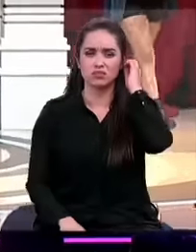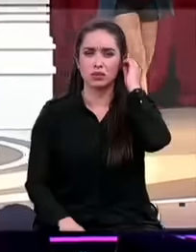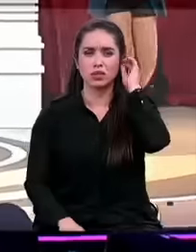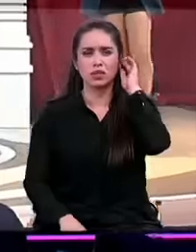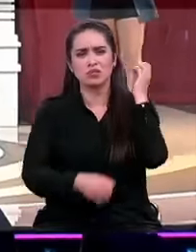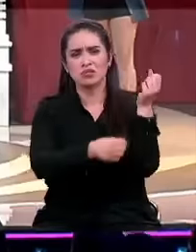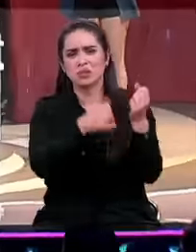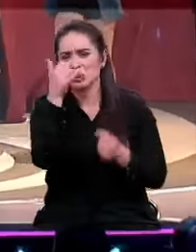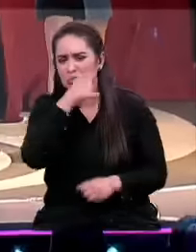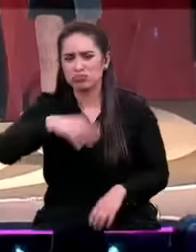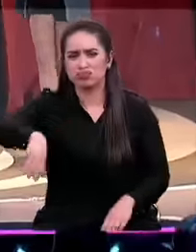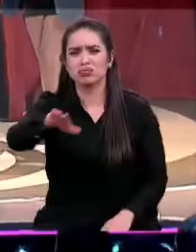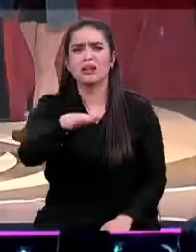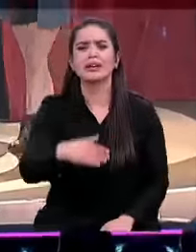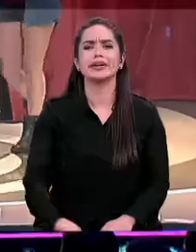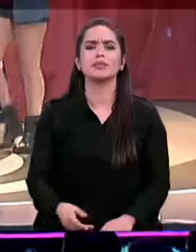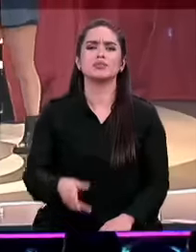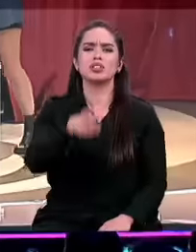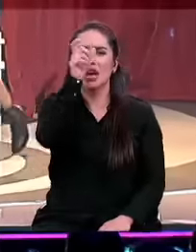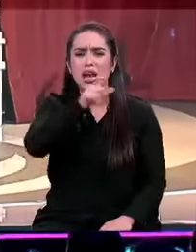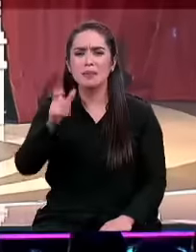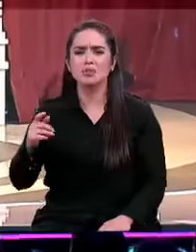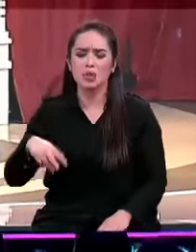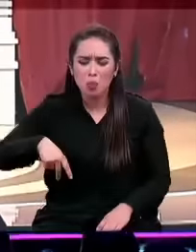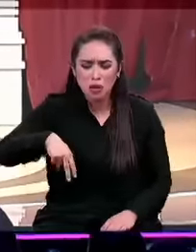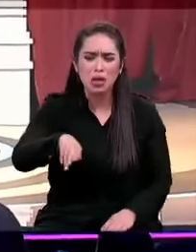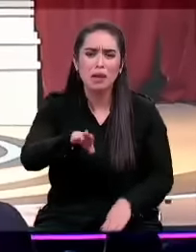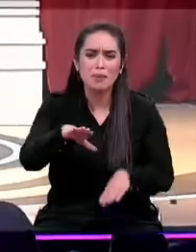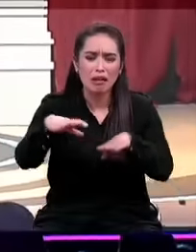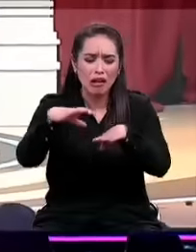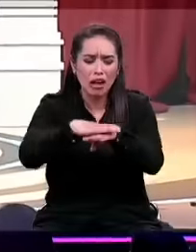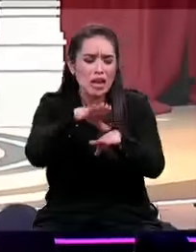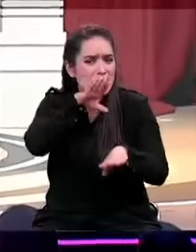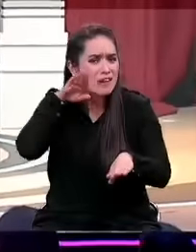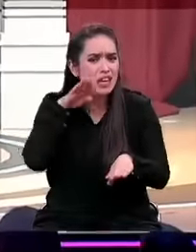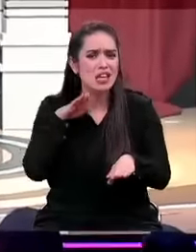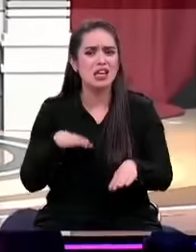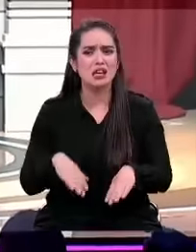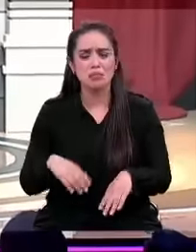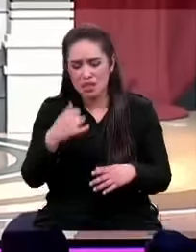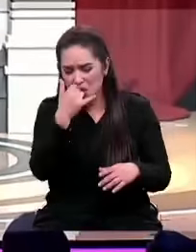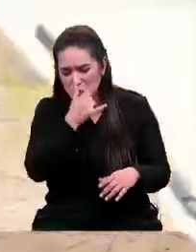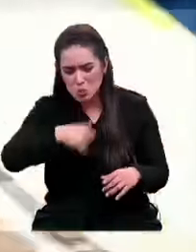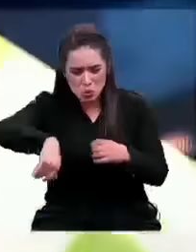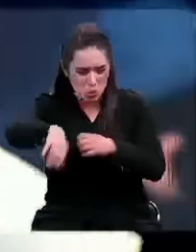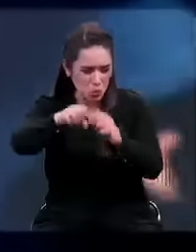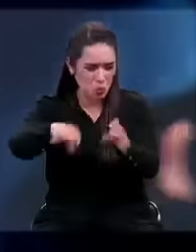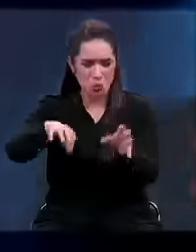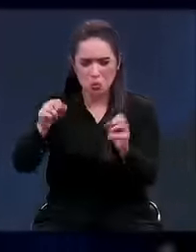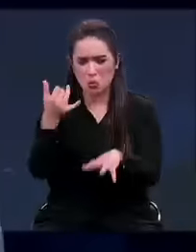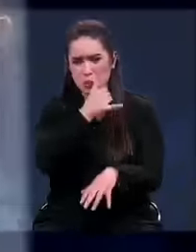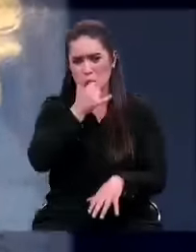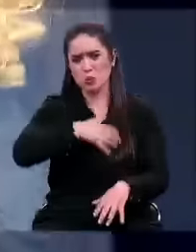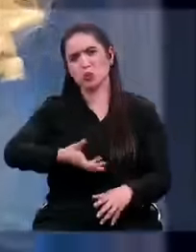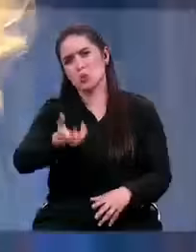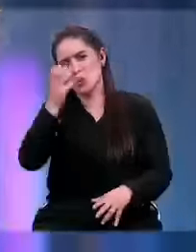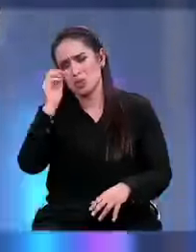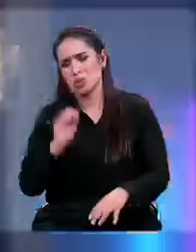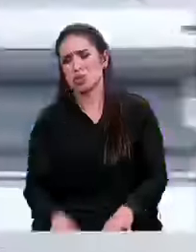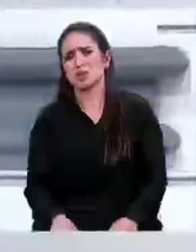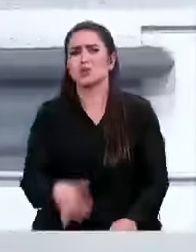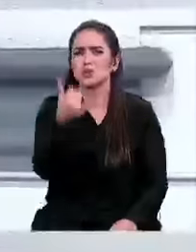Oh, cochina, pues sí, ¿quiere después limpiarse las patas cuando entra, weón? Todo viene a serpentina esta cuestión, todo cochino, weón.